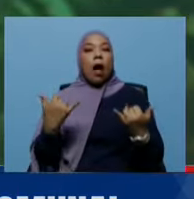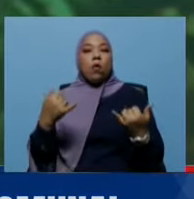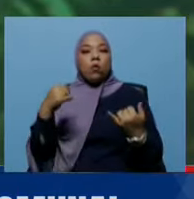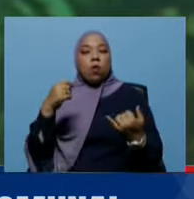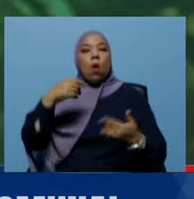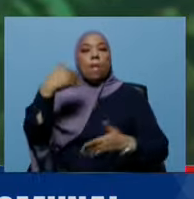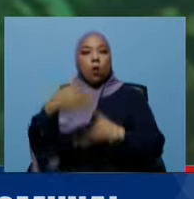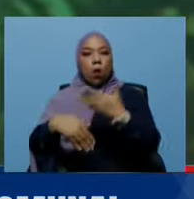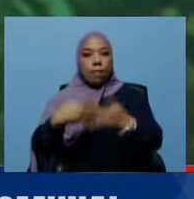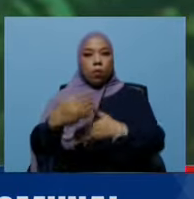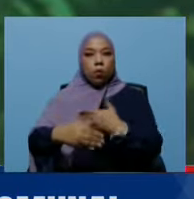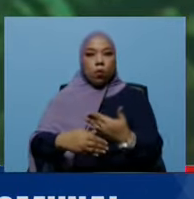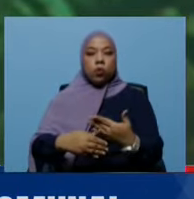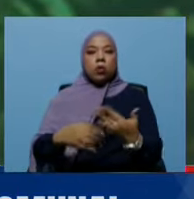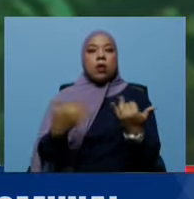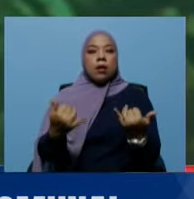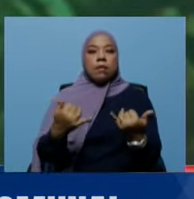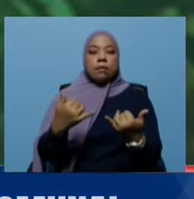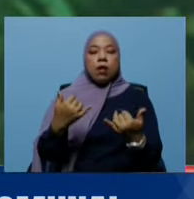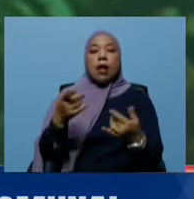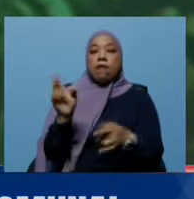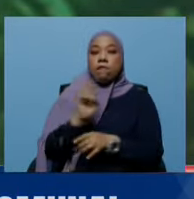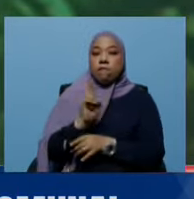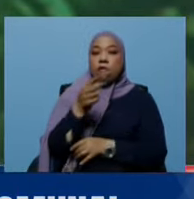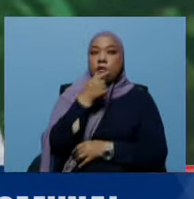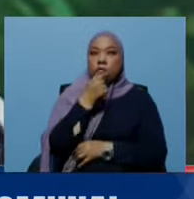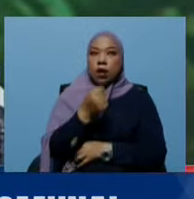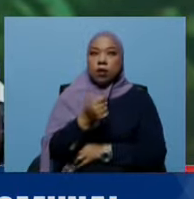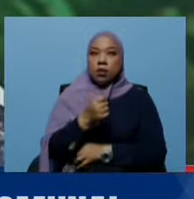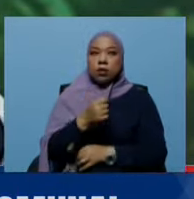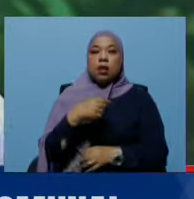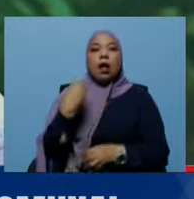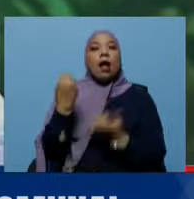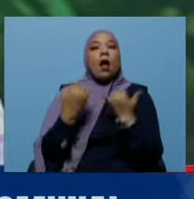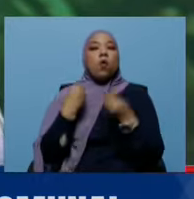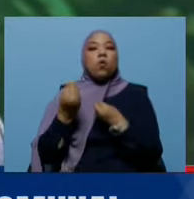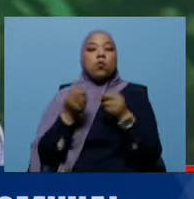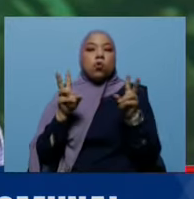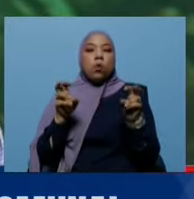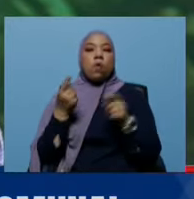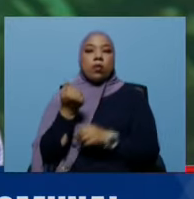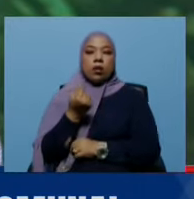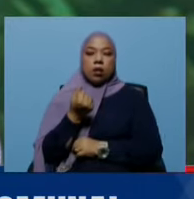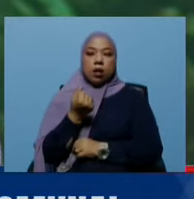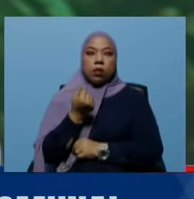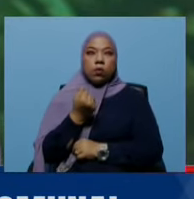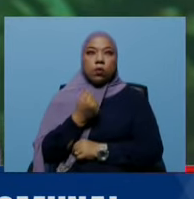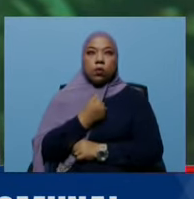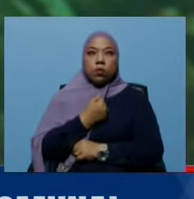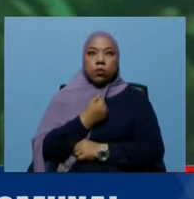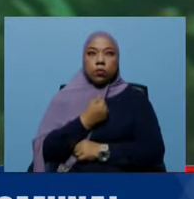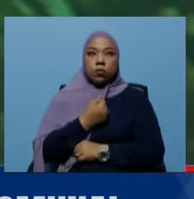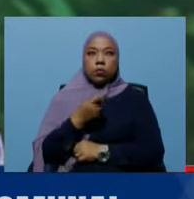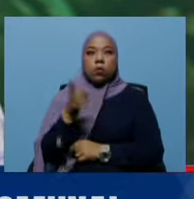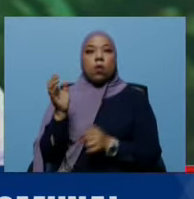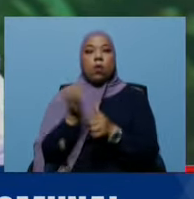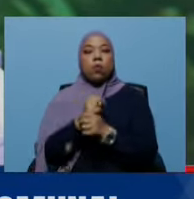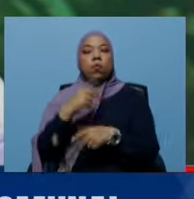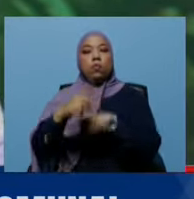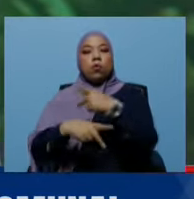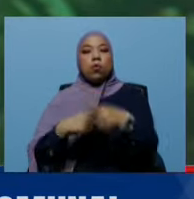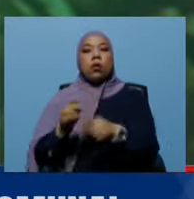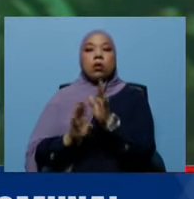lejito, vamos creciendo paso a paso. ¿Y qué hacemos con los nuevos recursos que estamos obteniendo producto